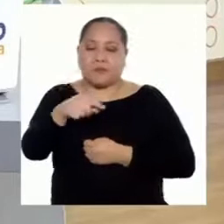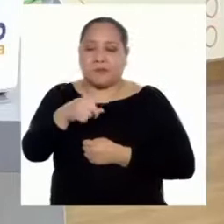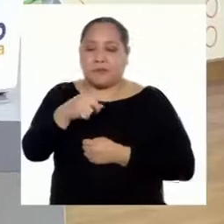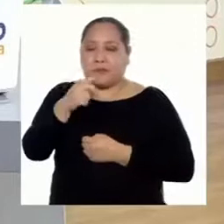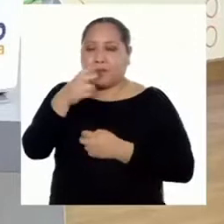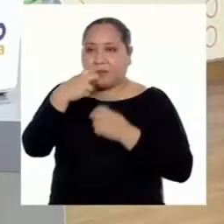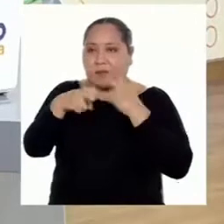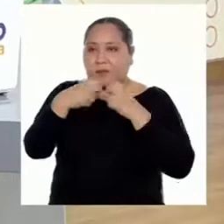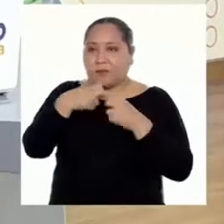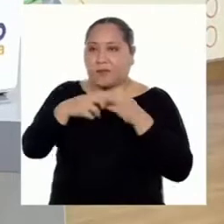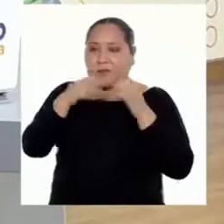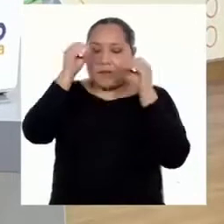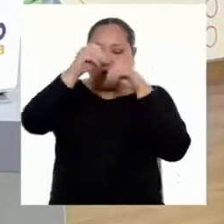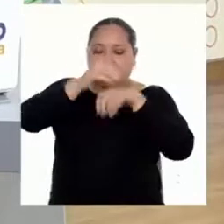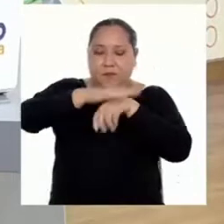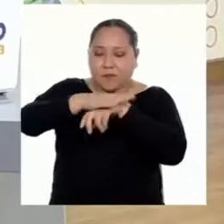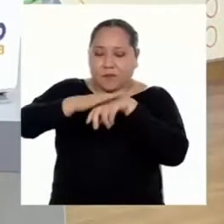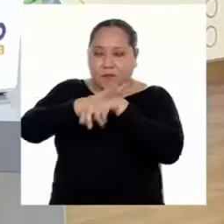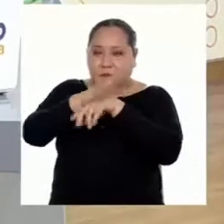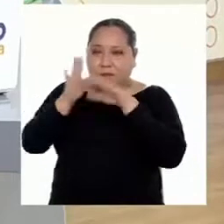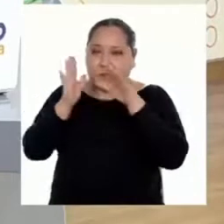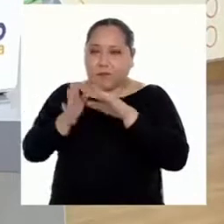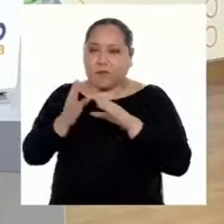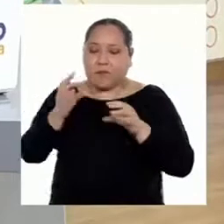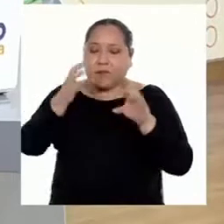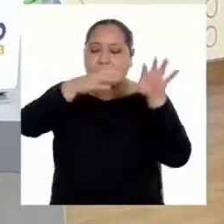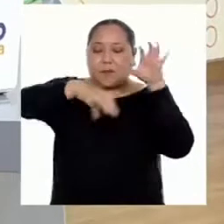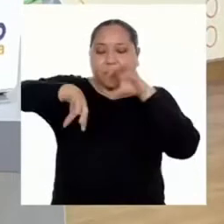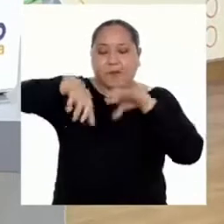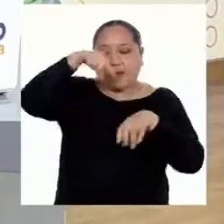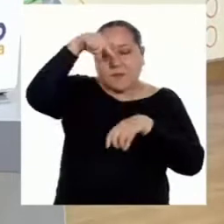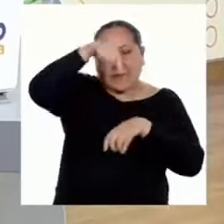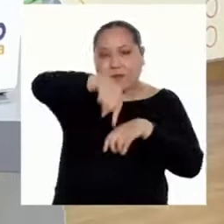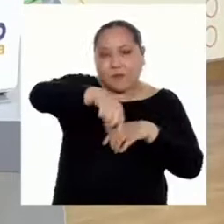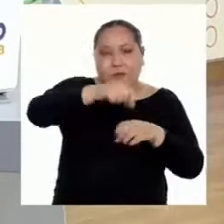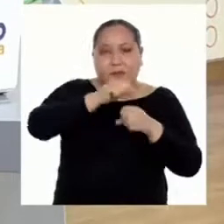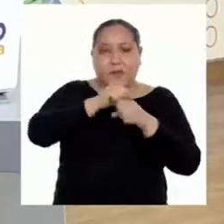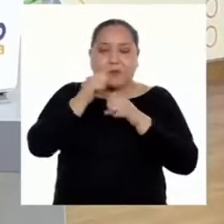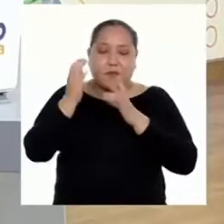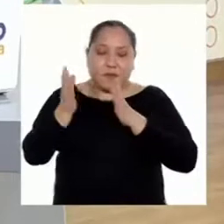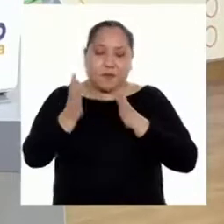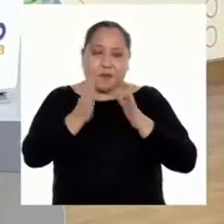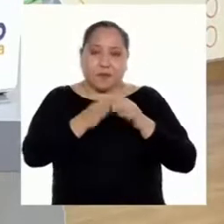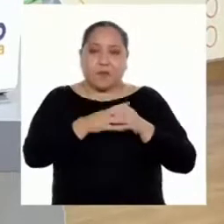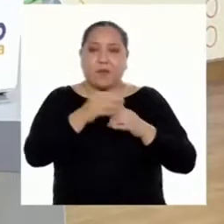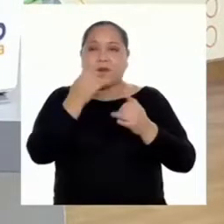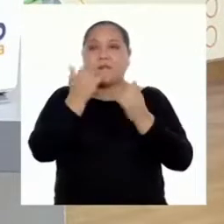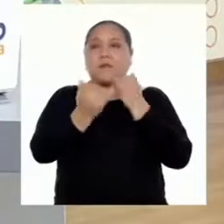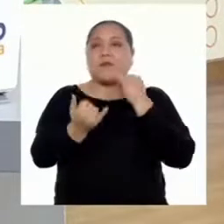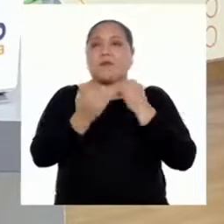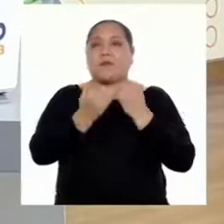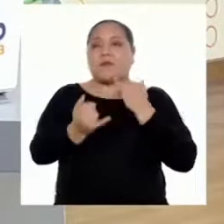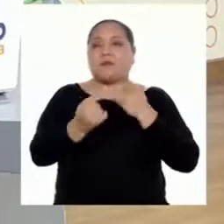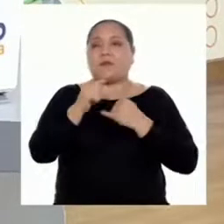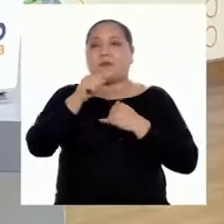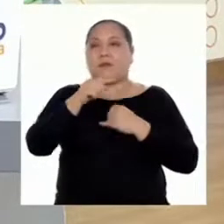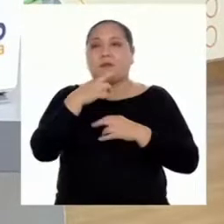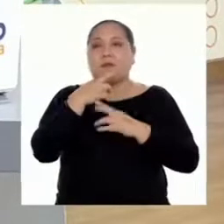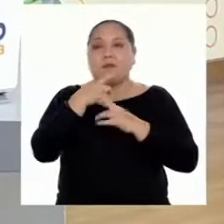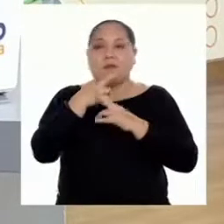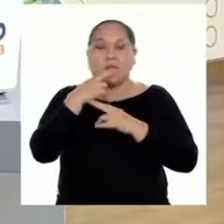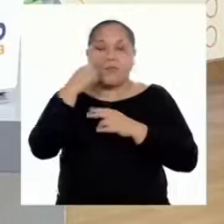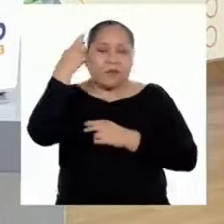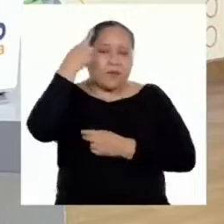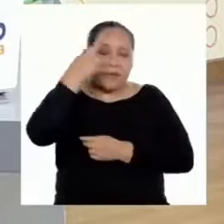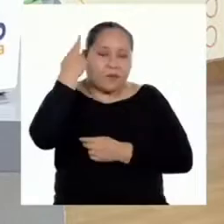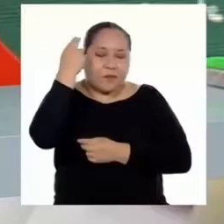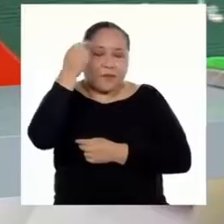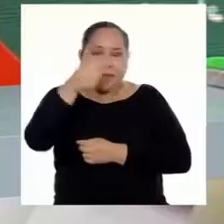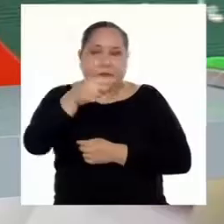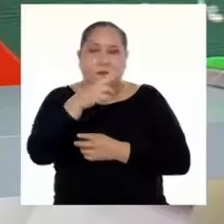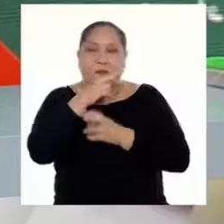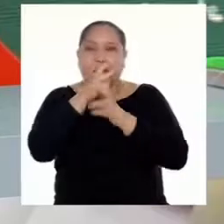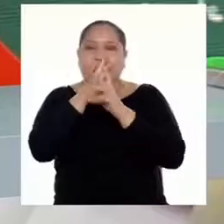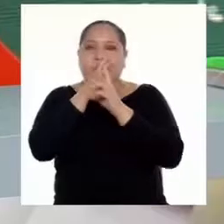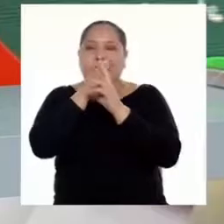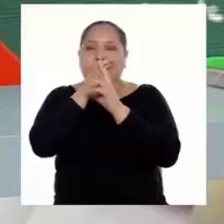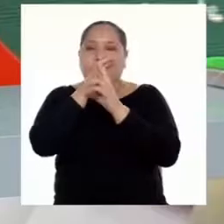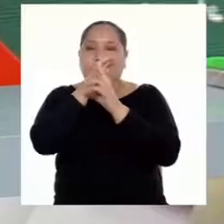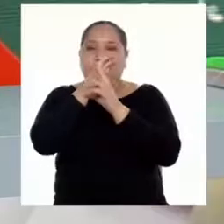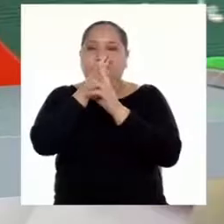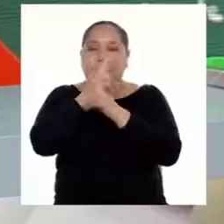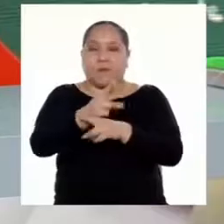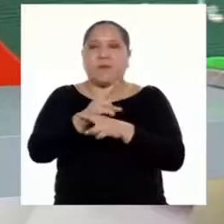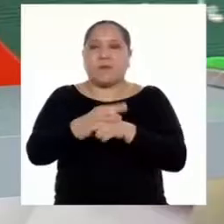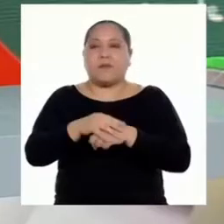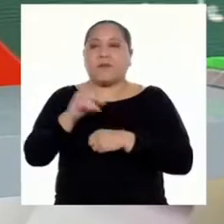problema, concebir un plan, ejecución del plan y por último, la reflexión de los resultados.